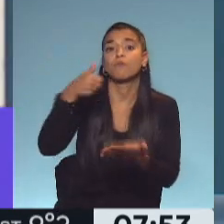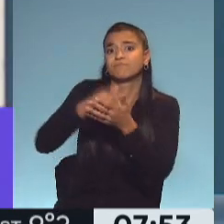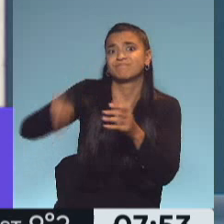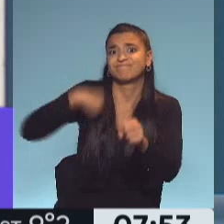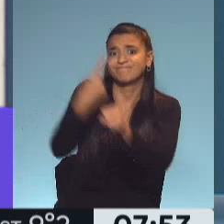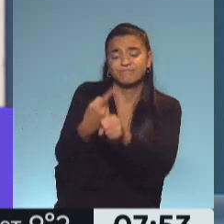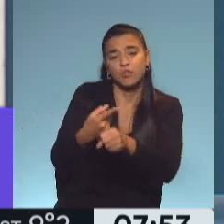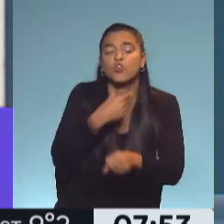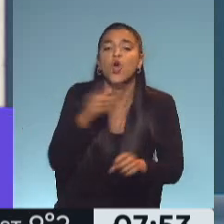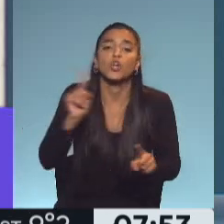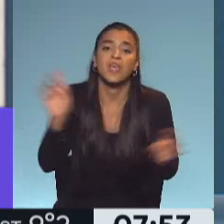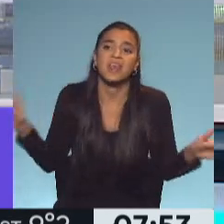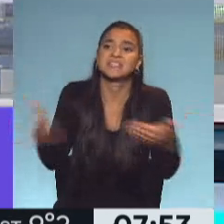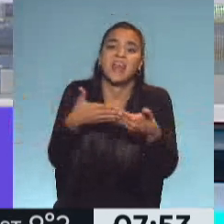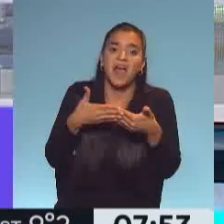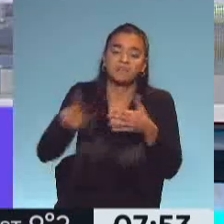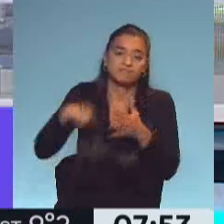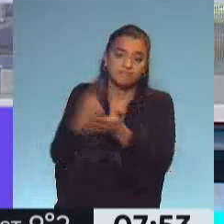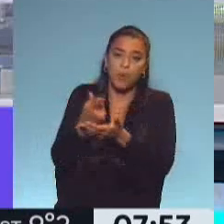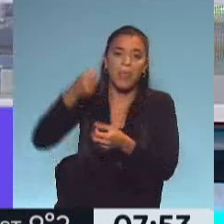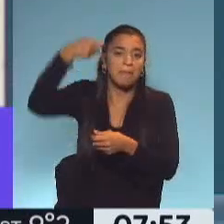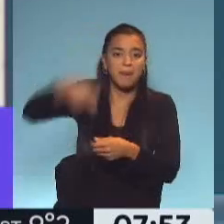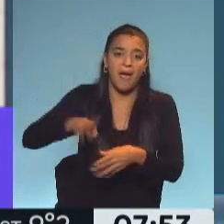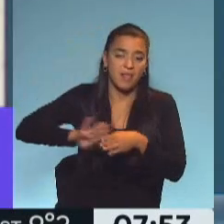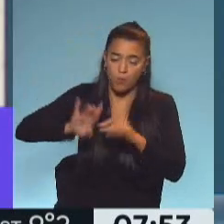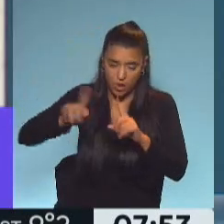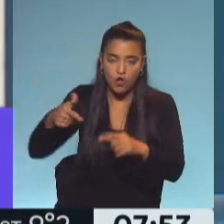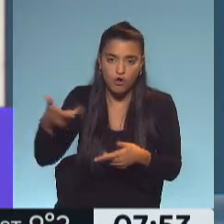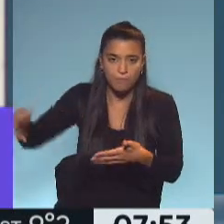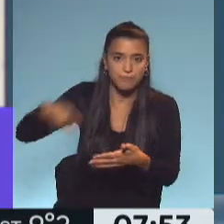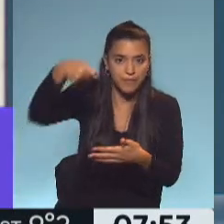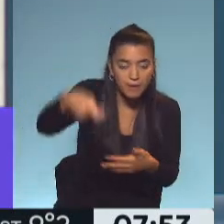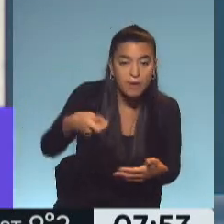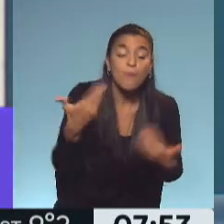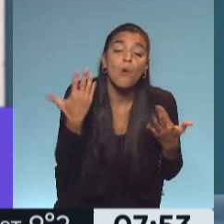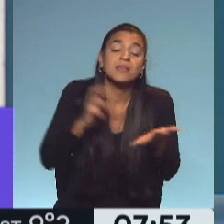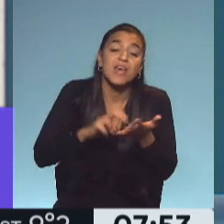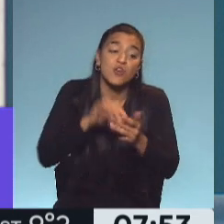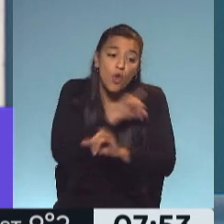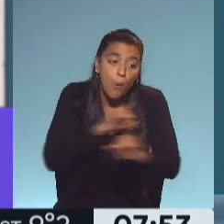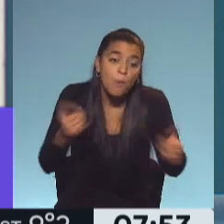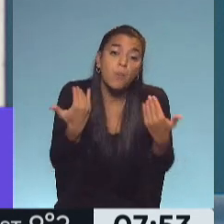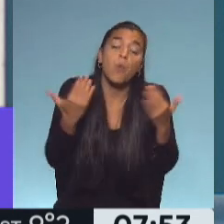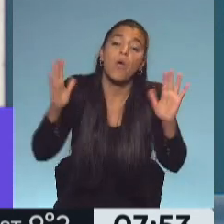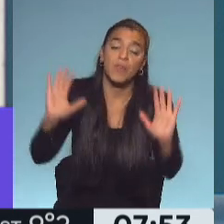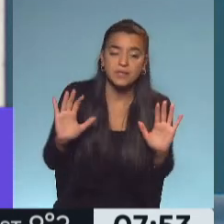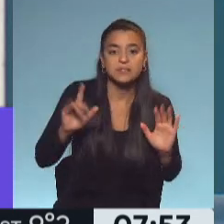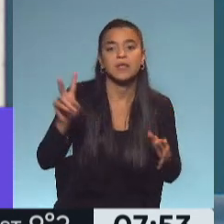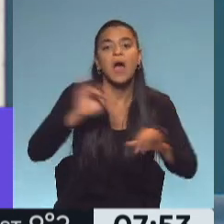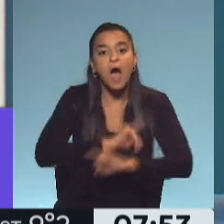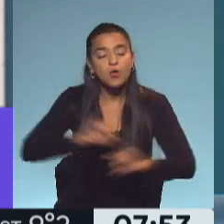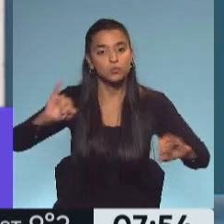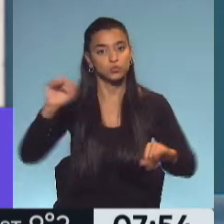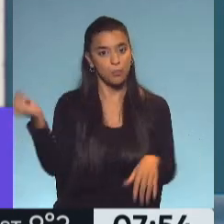ningún país cerrarse al mundo y caer en default, ¿no? Así que sí, podemos llegar a tener novedades en este sentido. Sería un anuncio